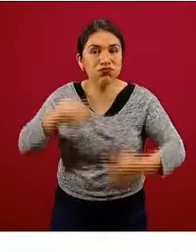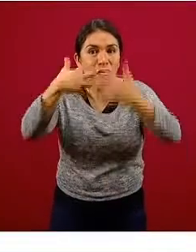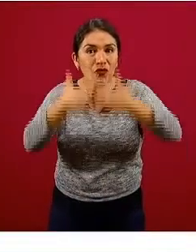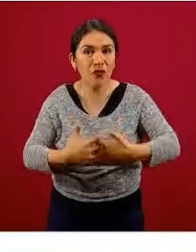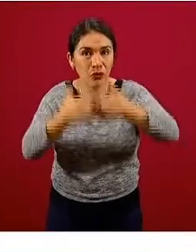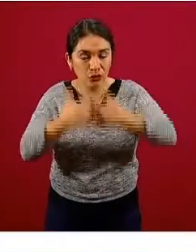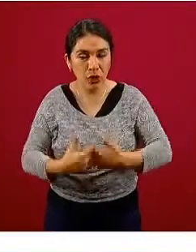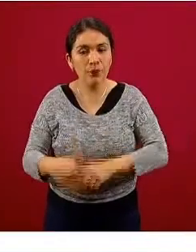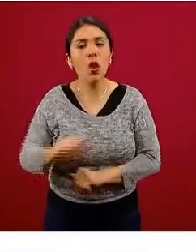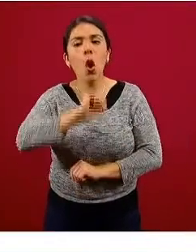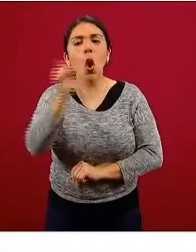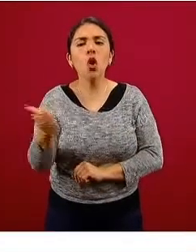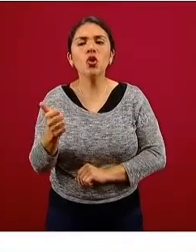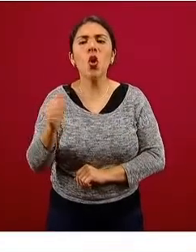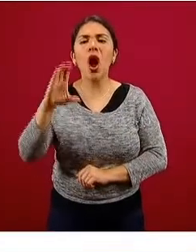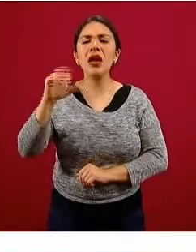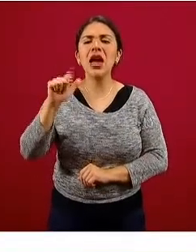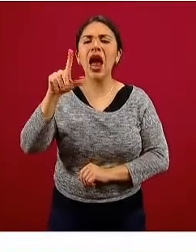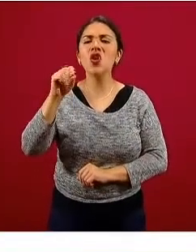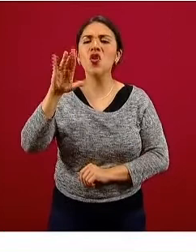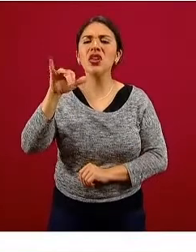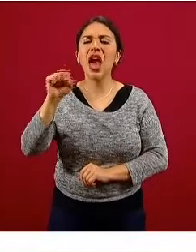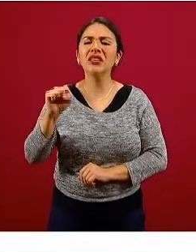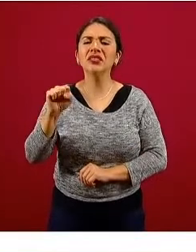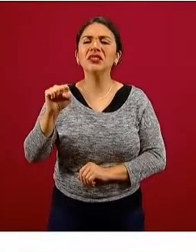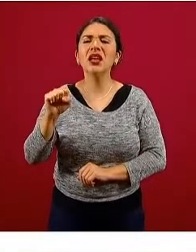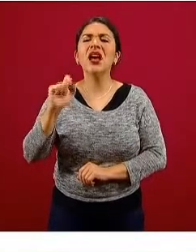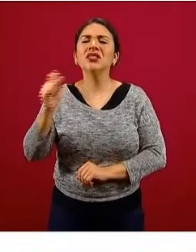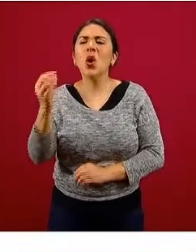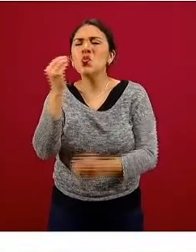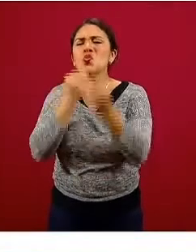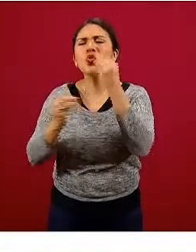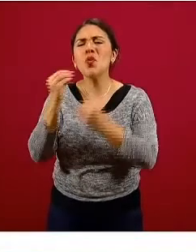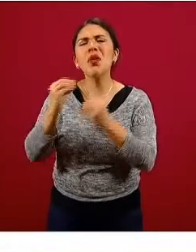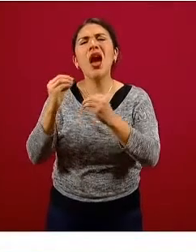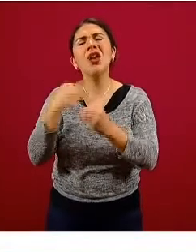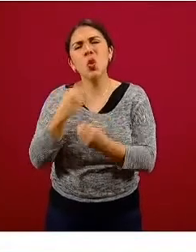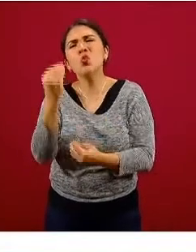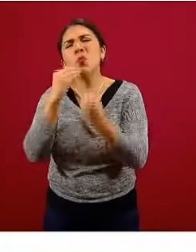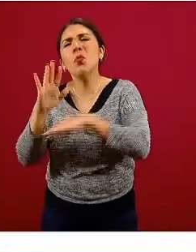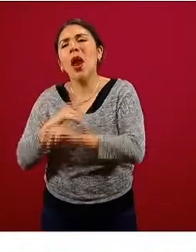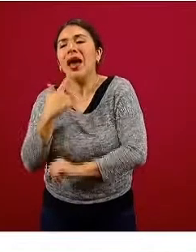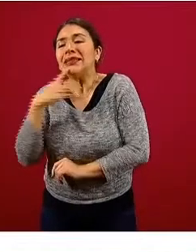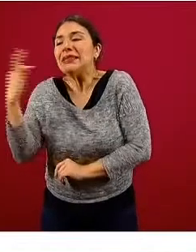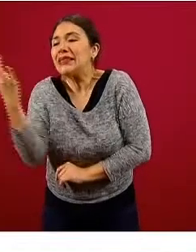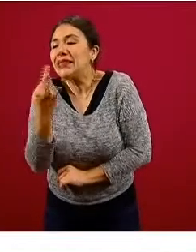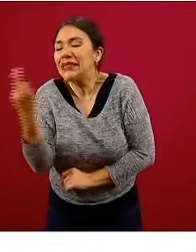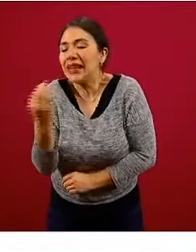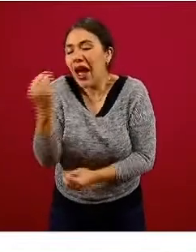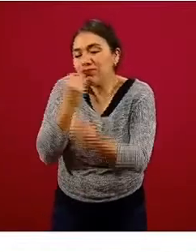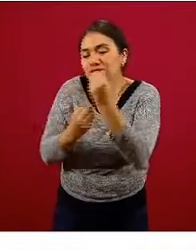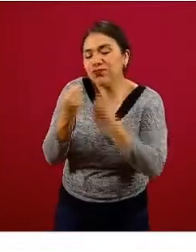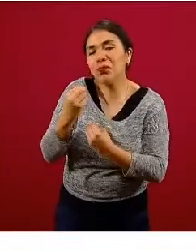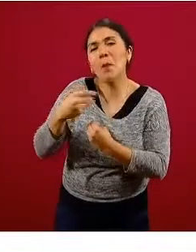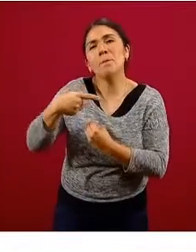lo que llamamos calorías discrecionales, alimentos que comemos porque nos gustan y porque a lo mejor pues al final del